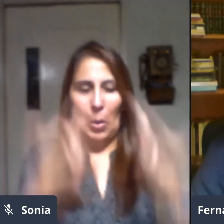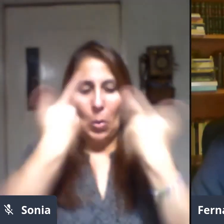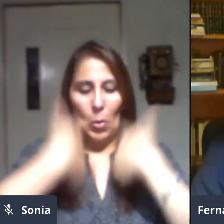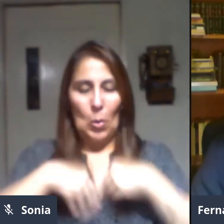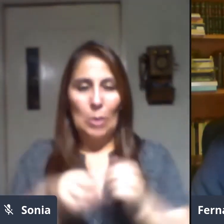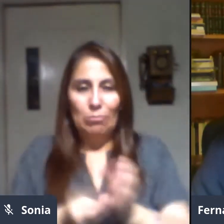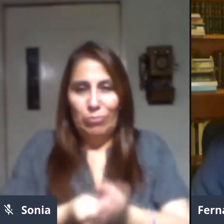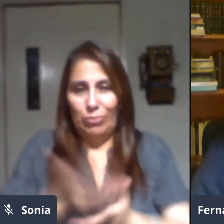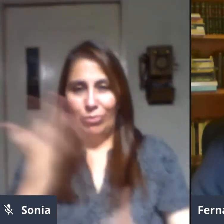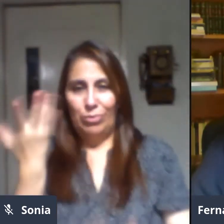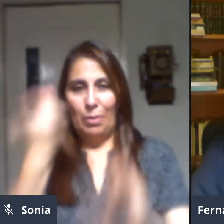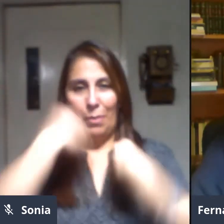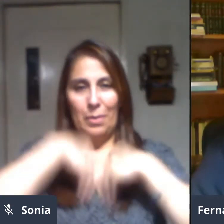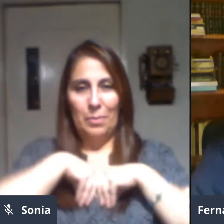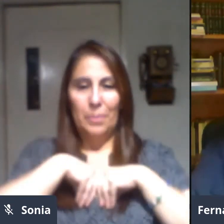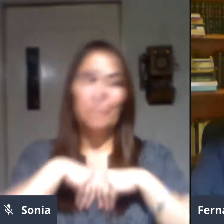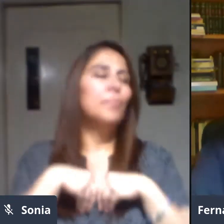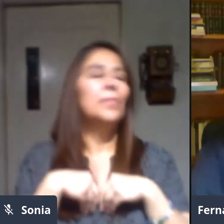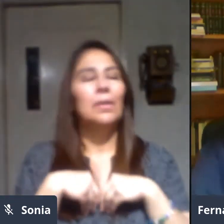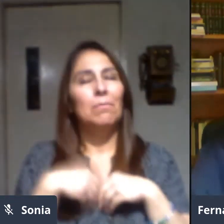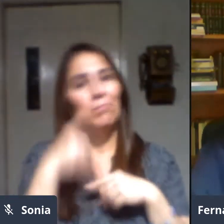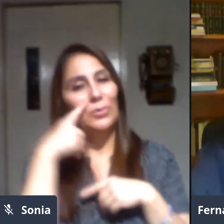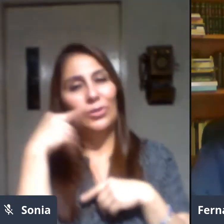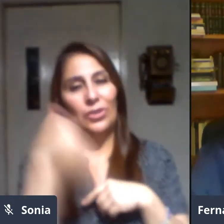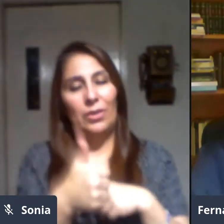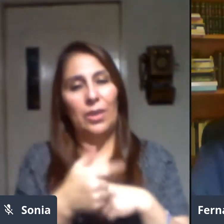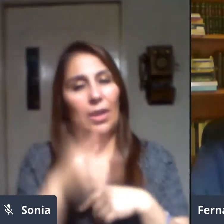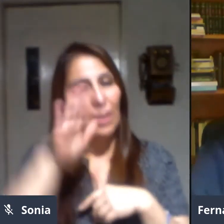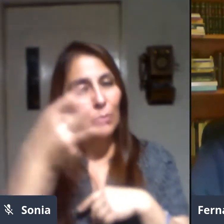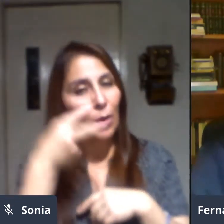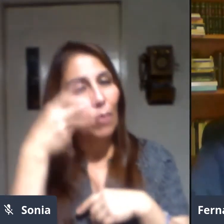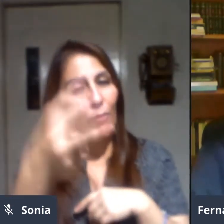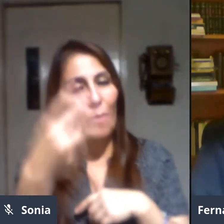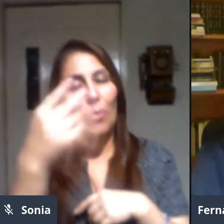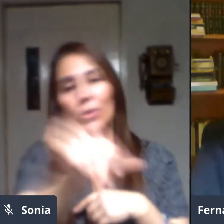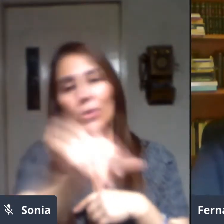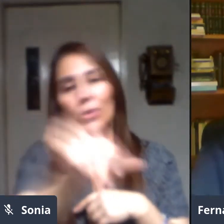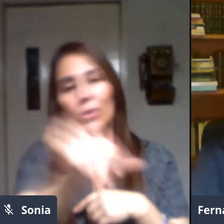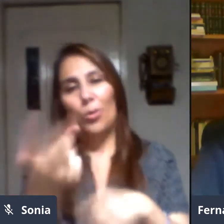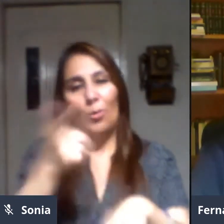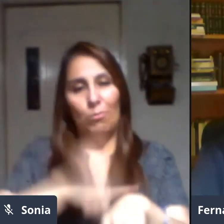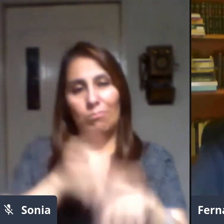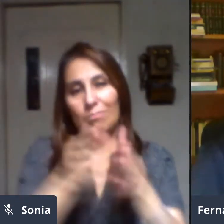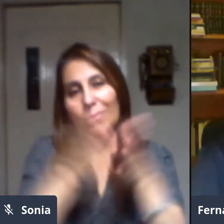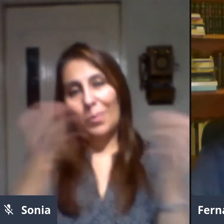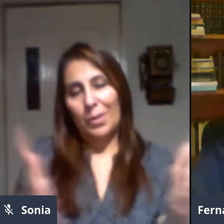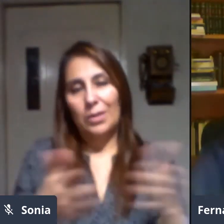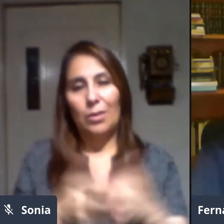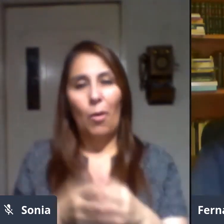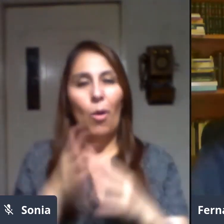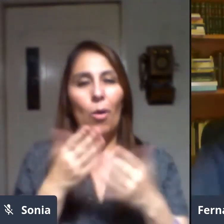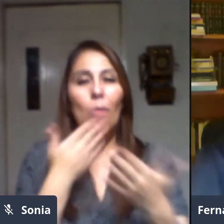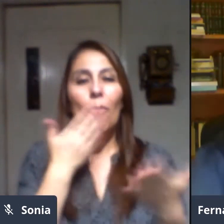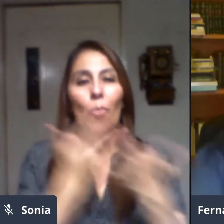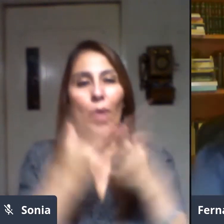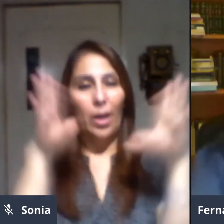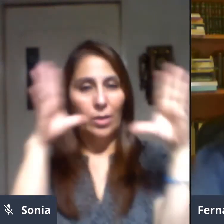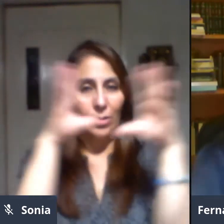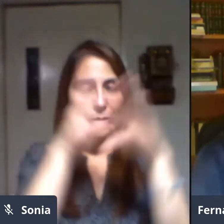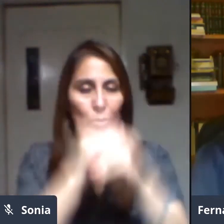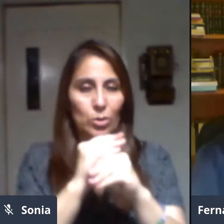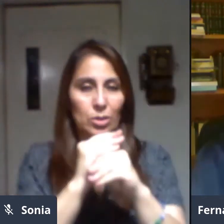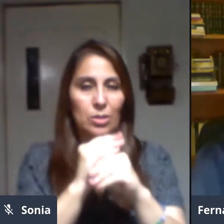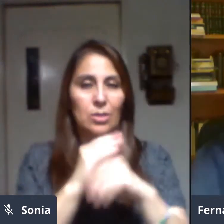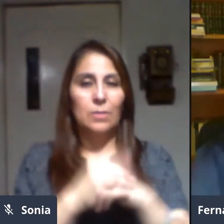increíble y ya pronto nos veremos en otro momento muy buenas noches para quienes compartimos aquí